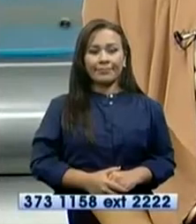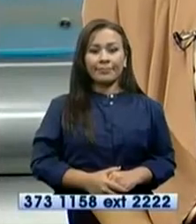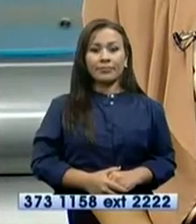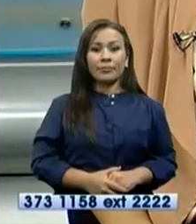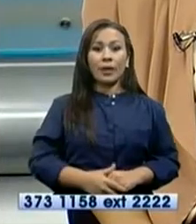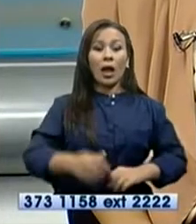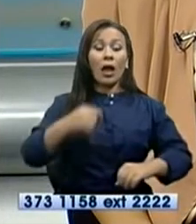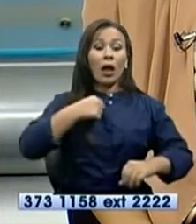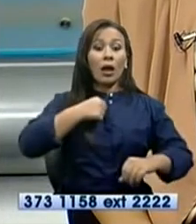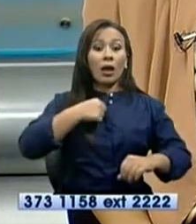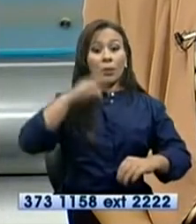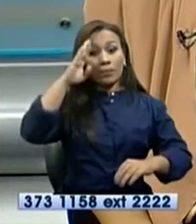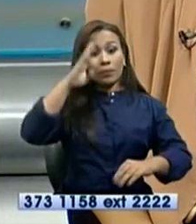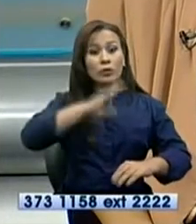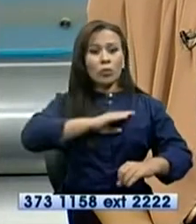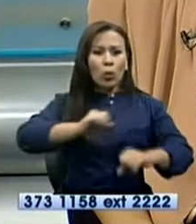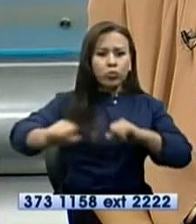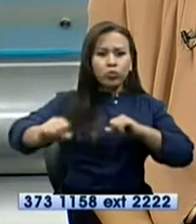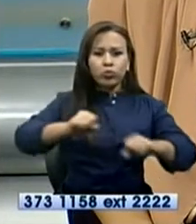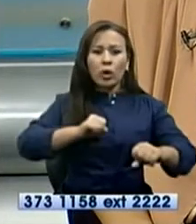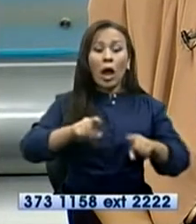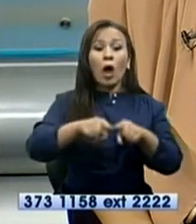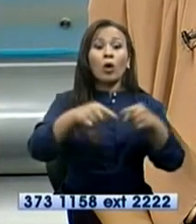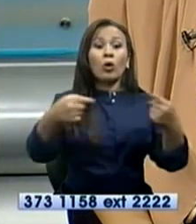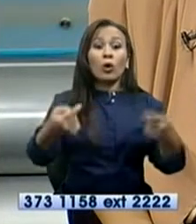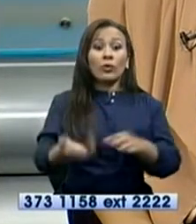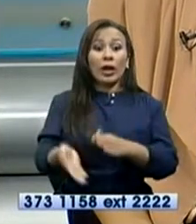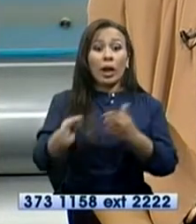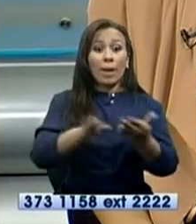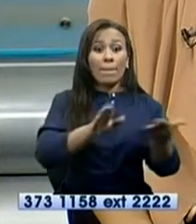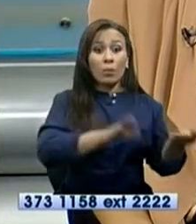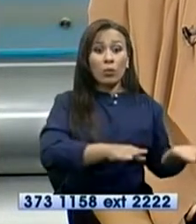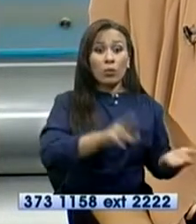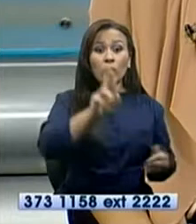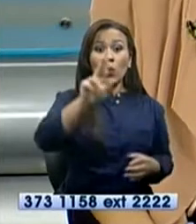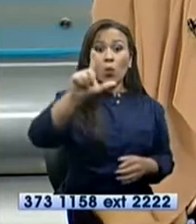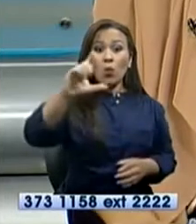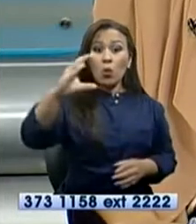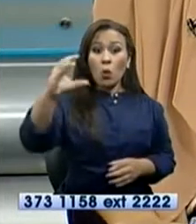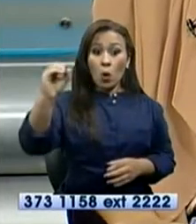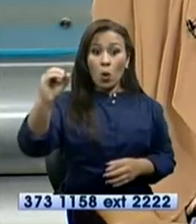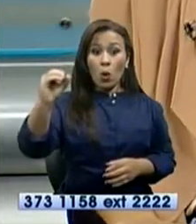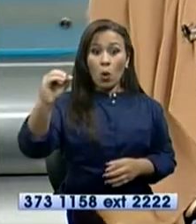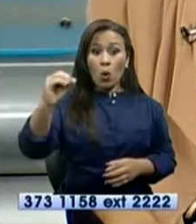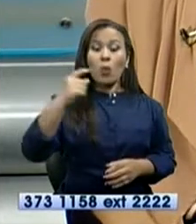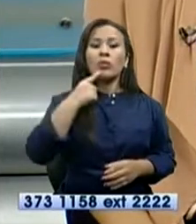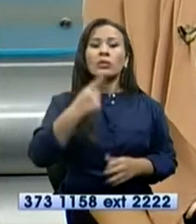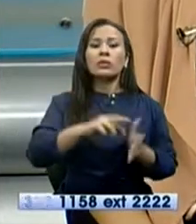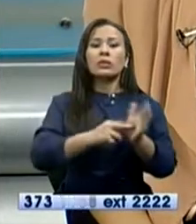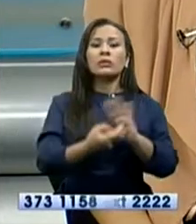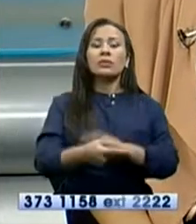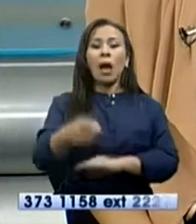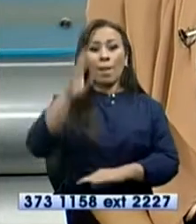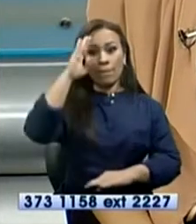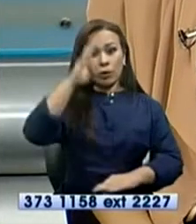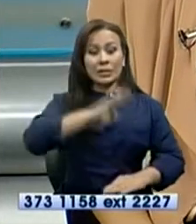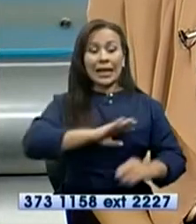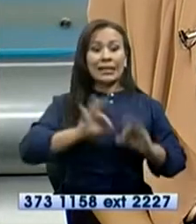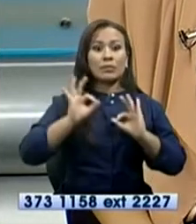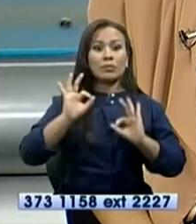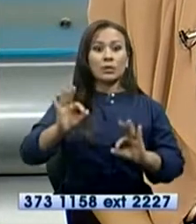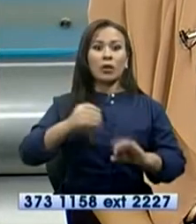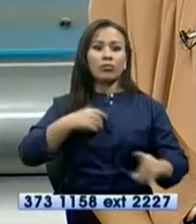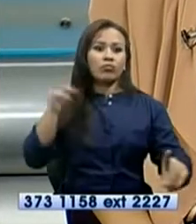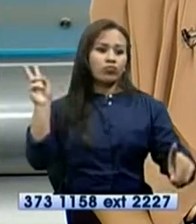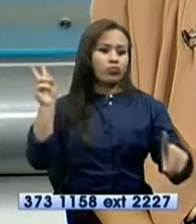La unidad de lucha contra el crimen organizado, ULCO por sus siglas, integrada por personal élite de la Policía Nacional, dio un duro golpe